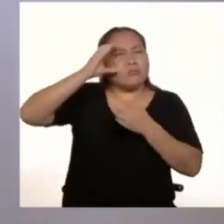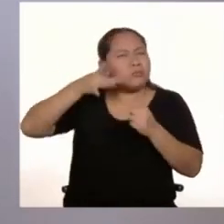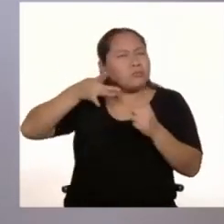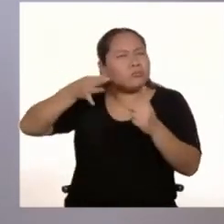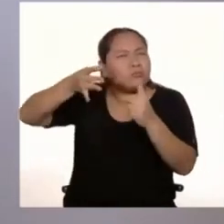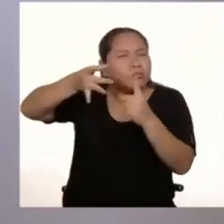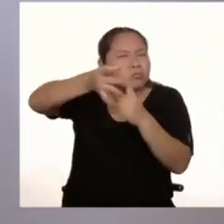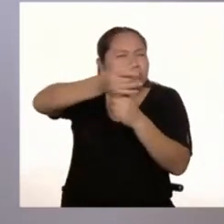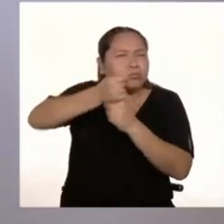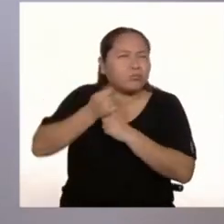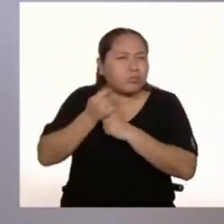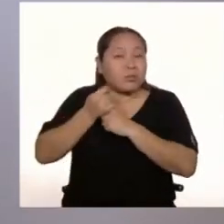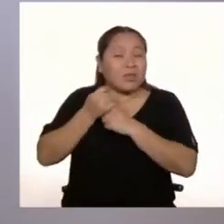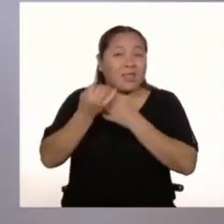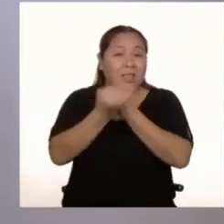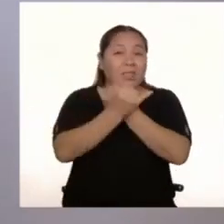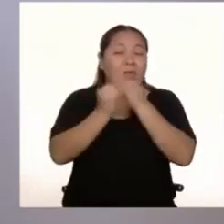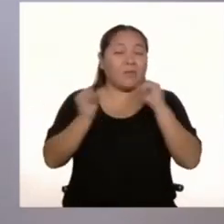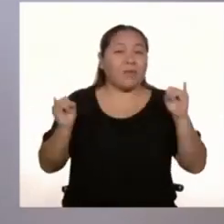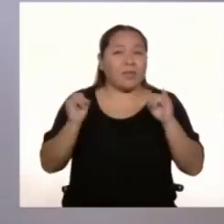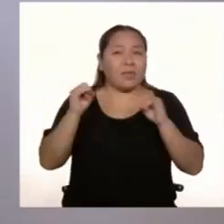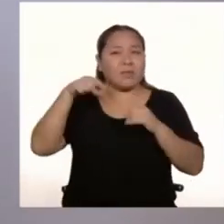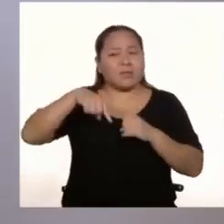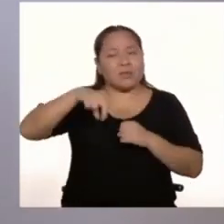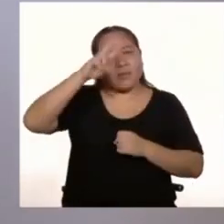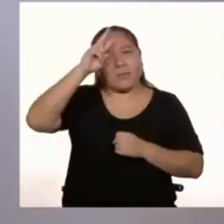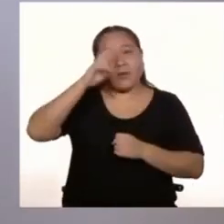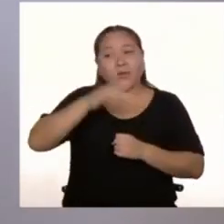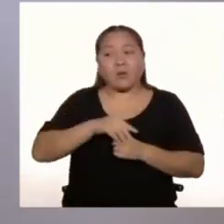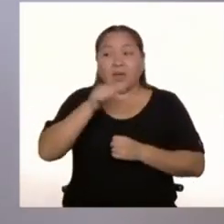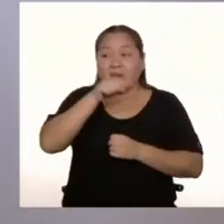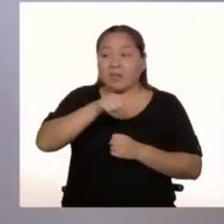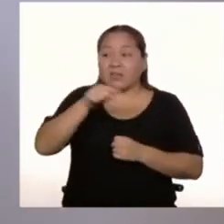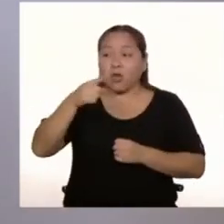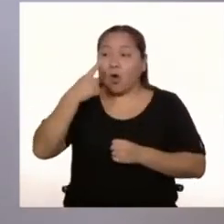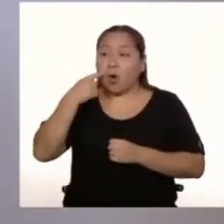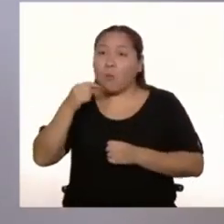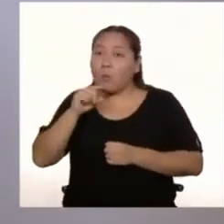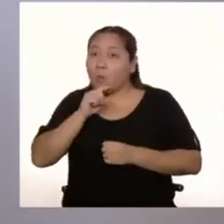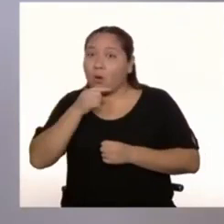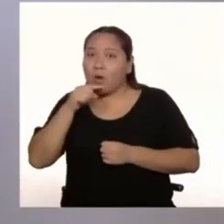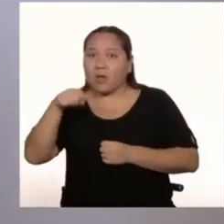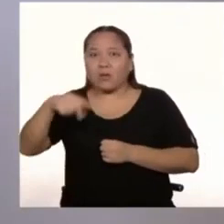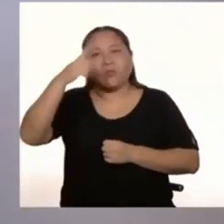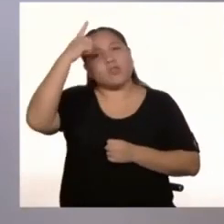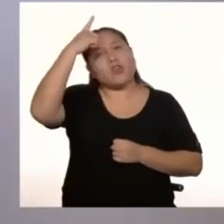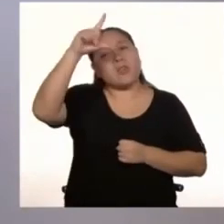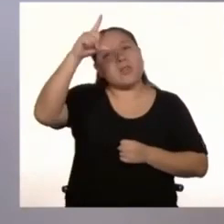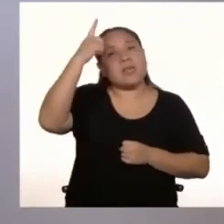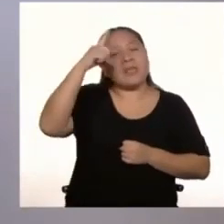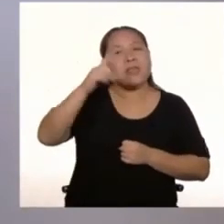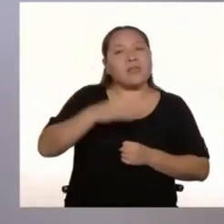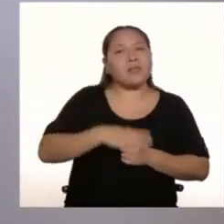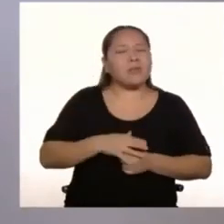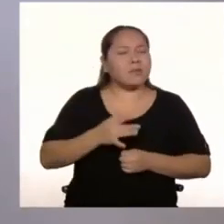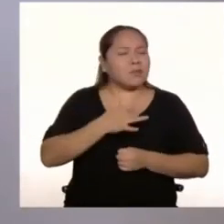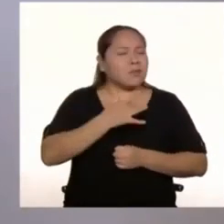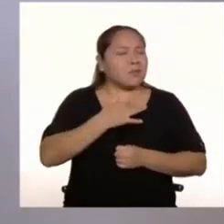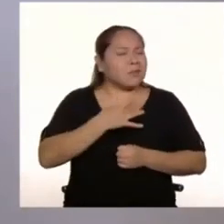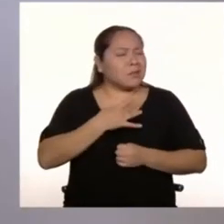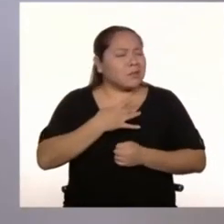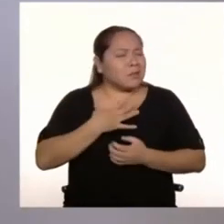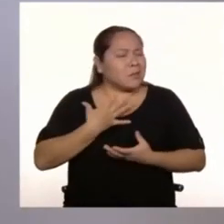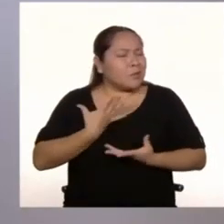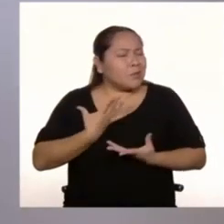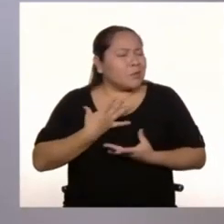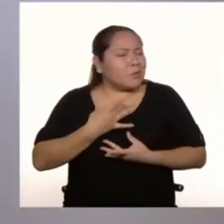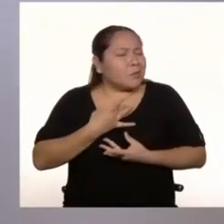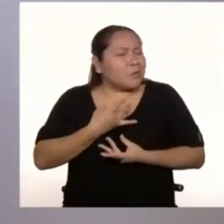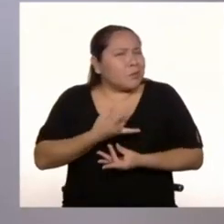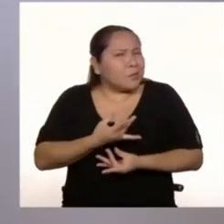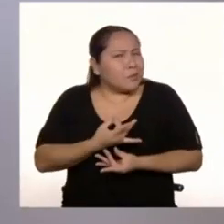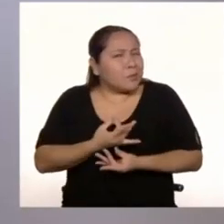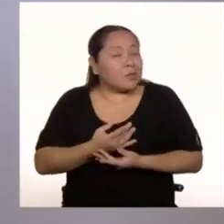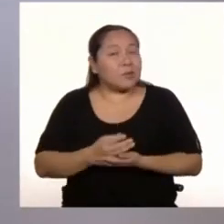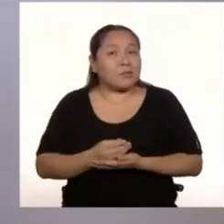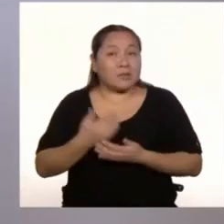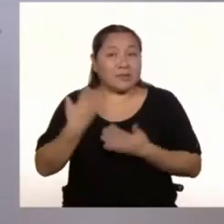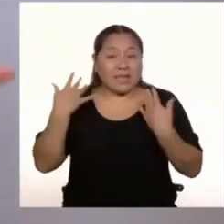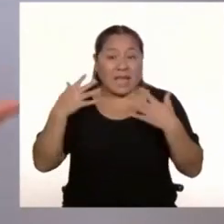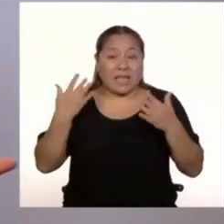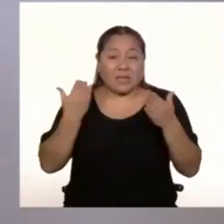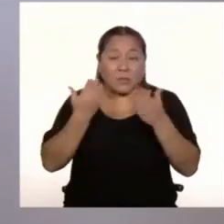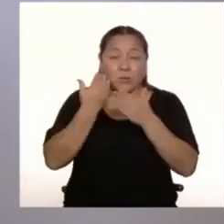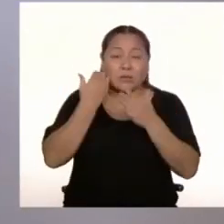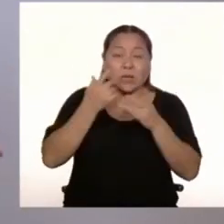nuestra independencia. Creo que ellas y ellos eran líderes y me inspiran mucho porque aunque estemos cerca